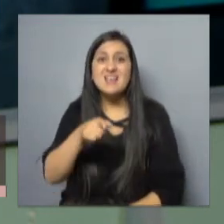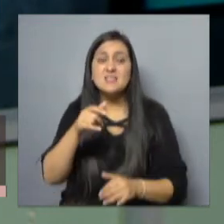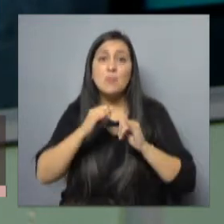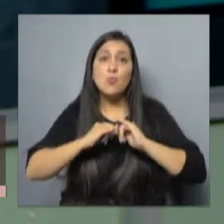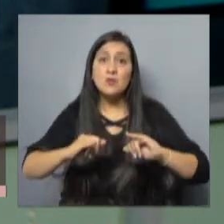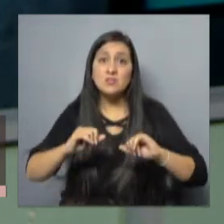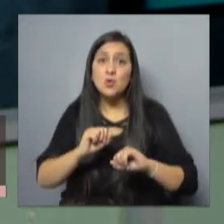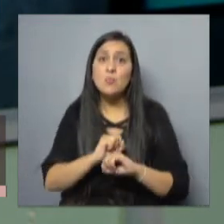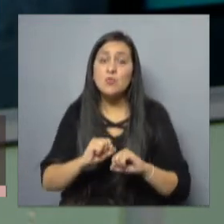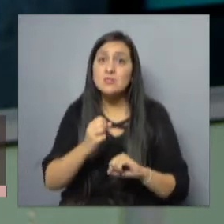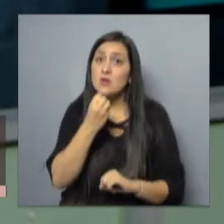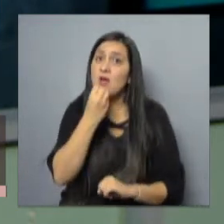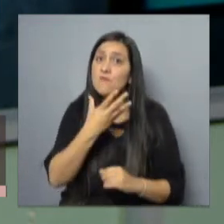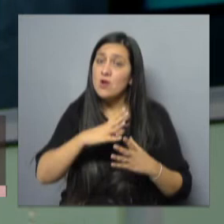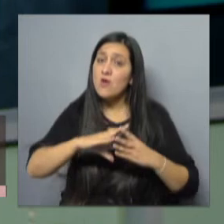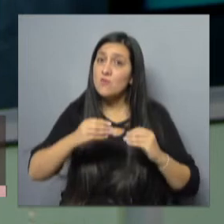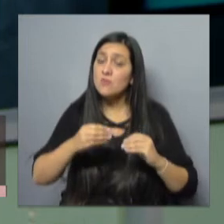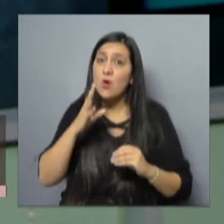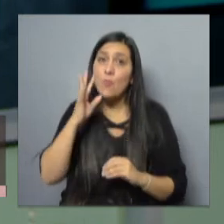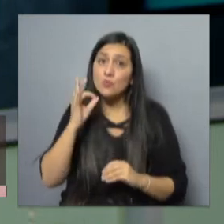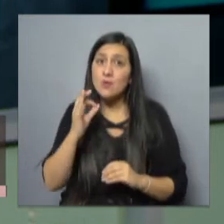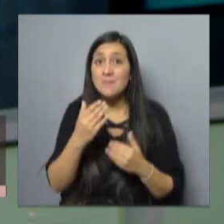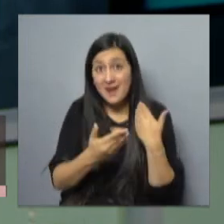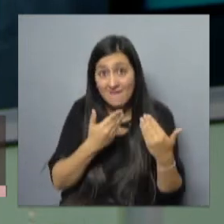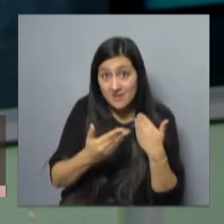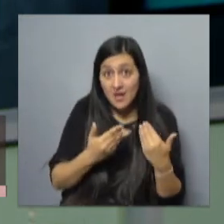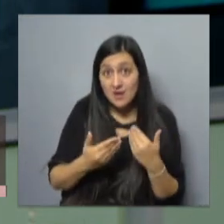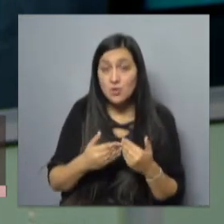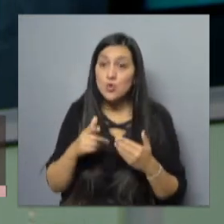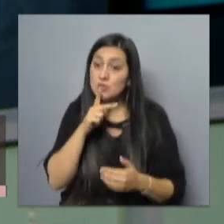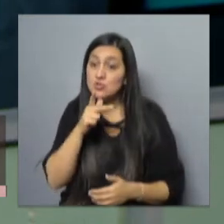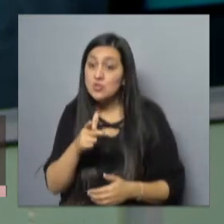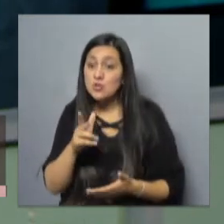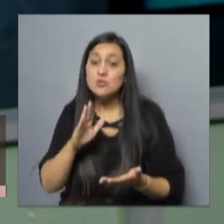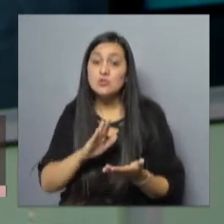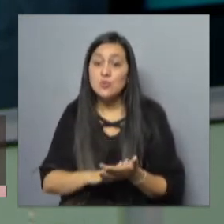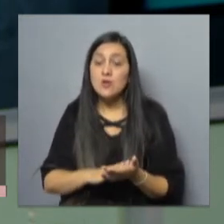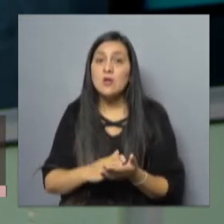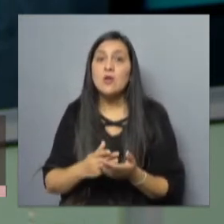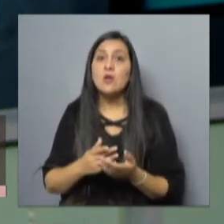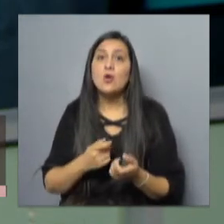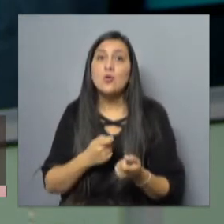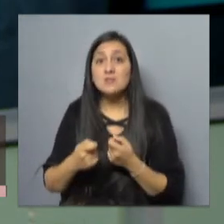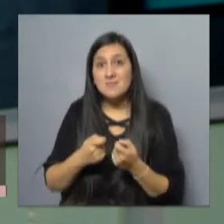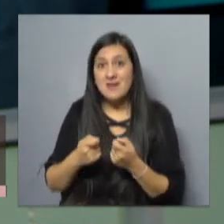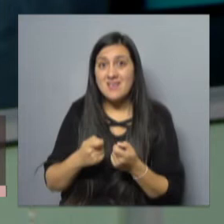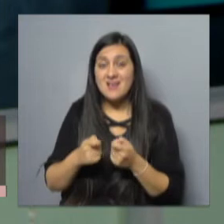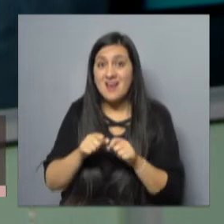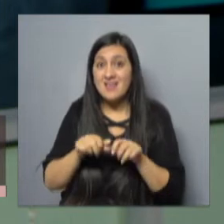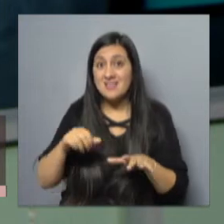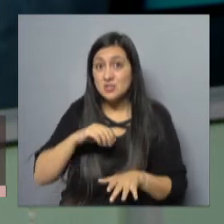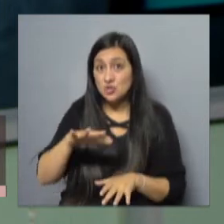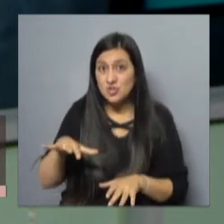podría ser un buen motivo una buena oportunidad para conversar con nuestros hijos acerca de cómo se manejan las redes sociales en lugar de